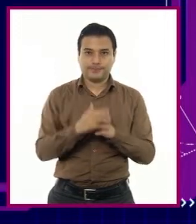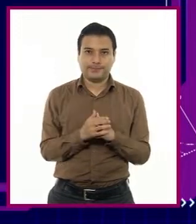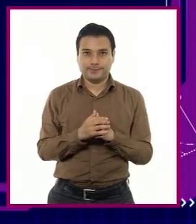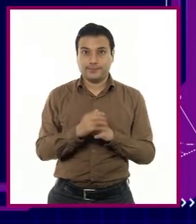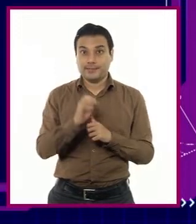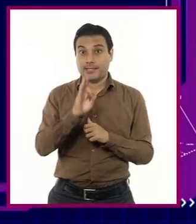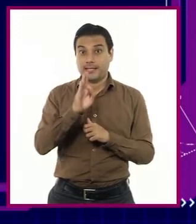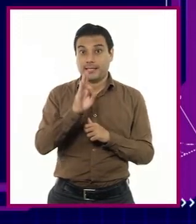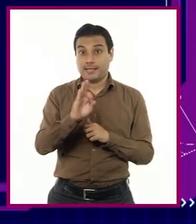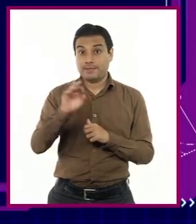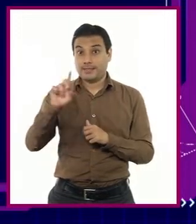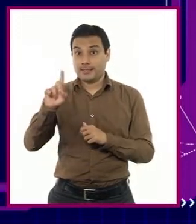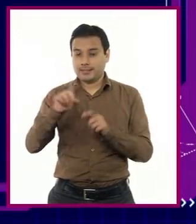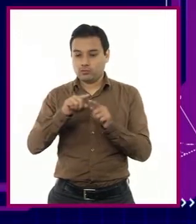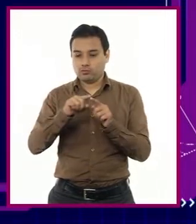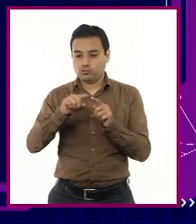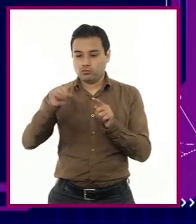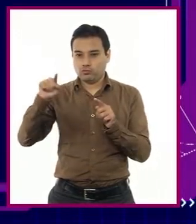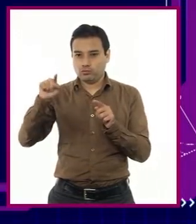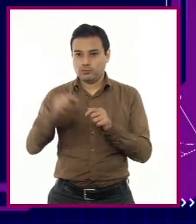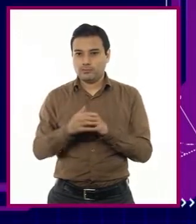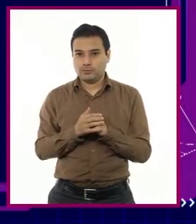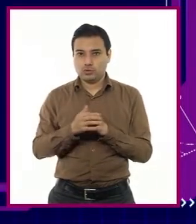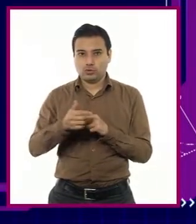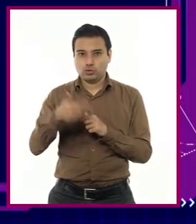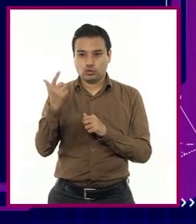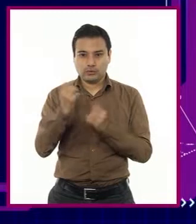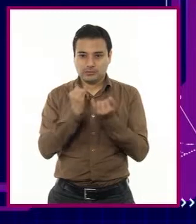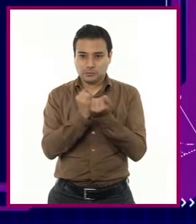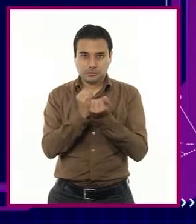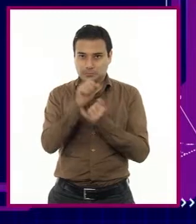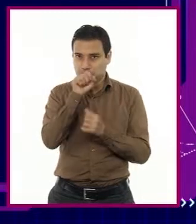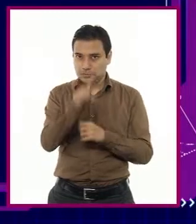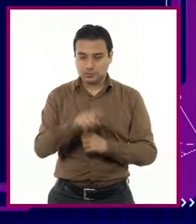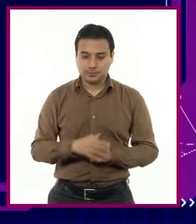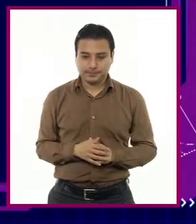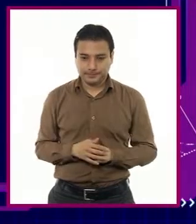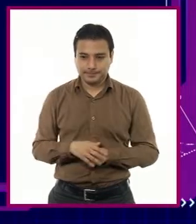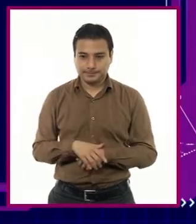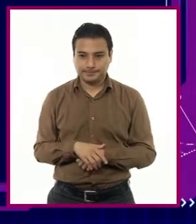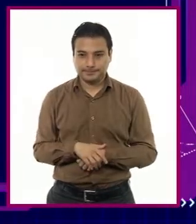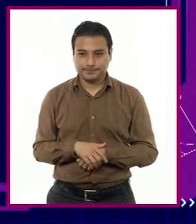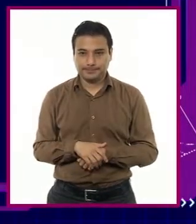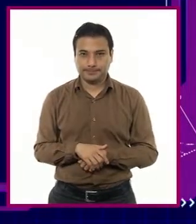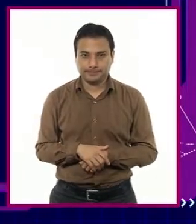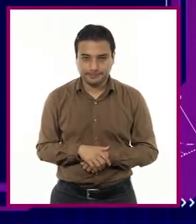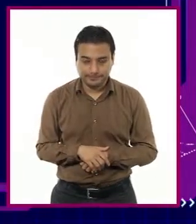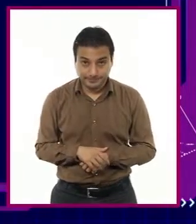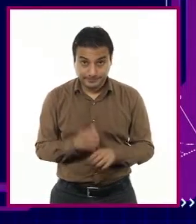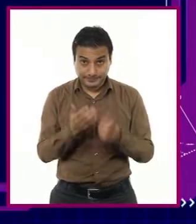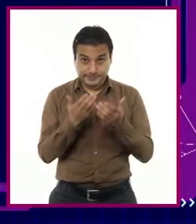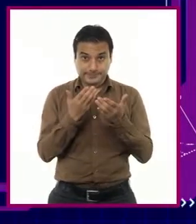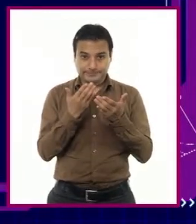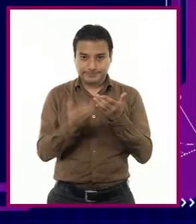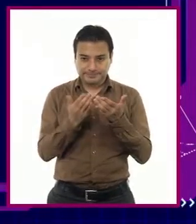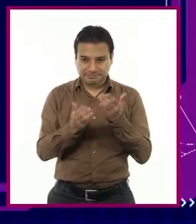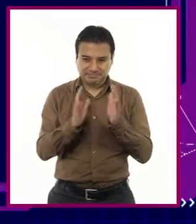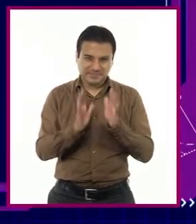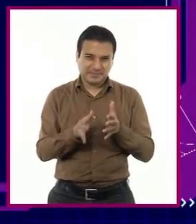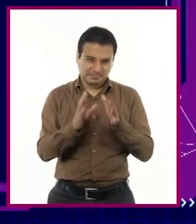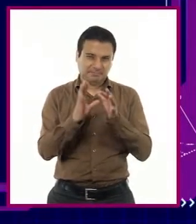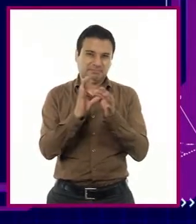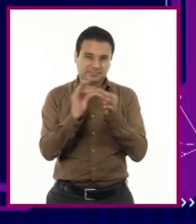FD del triángulo 2, cuya medida también es 12. Ahora que establecimos que los tres lados